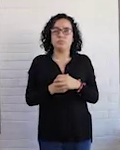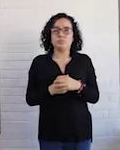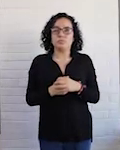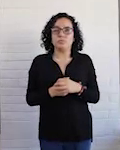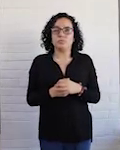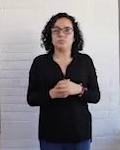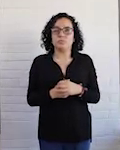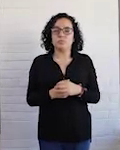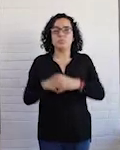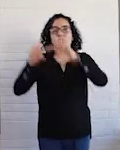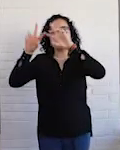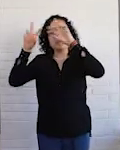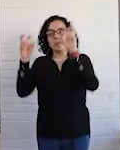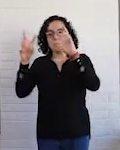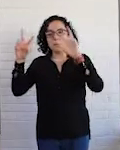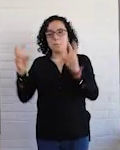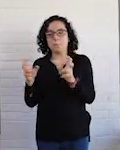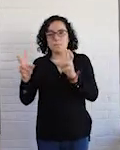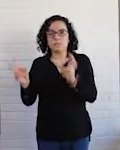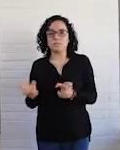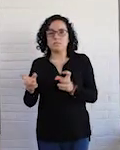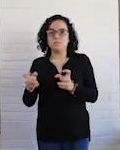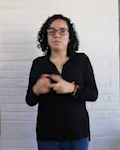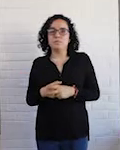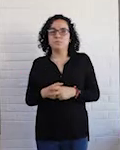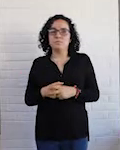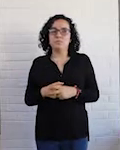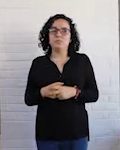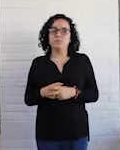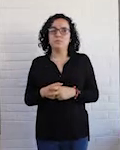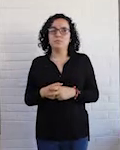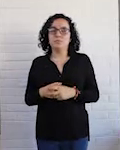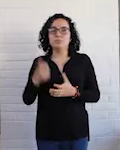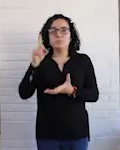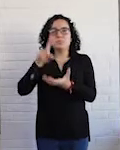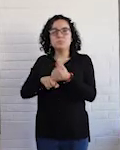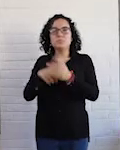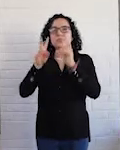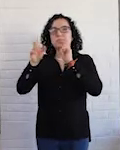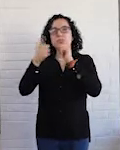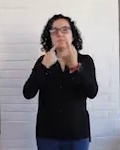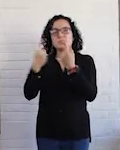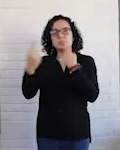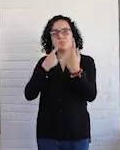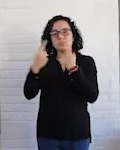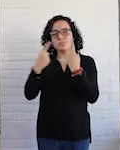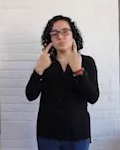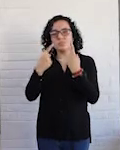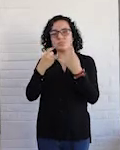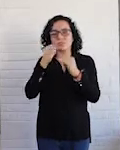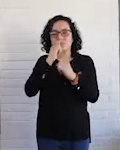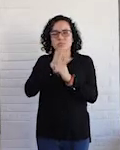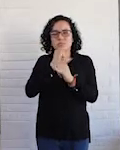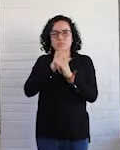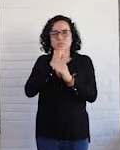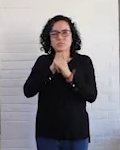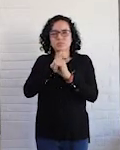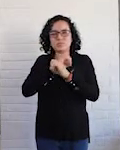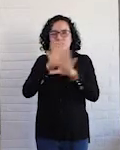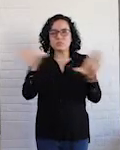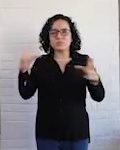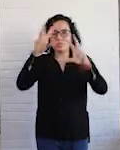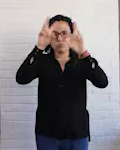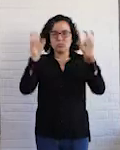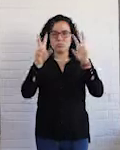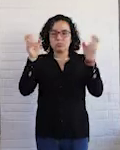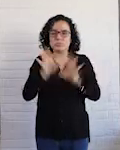más los temas en donde están, donde se están discutiendo todo lo referente a Internet. ¿Cuáles son los temas